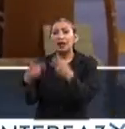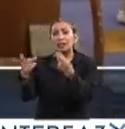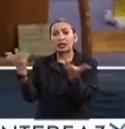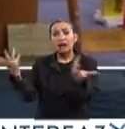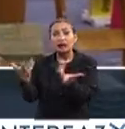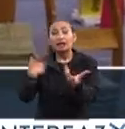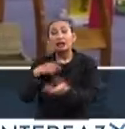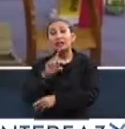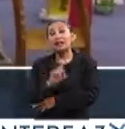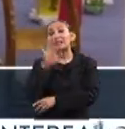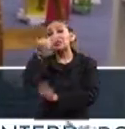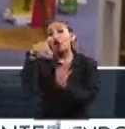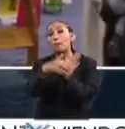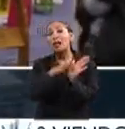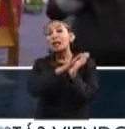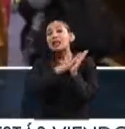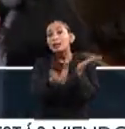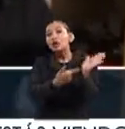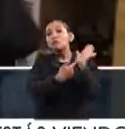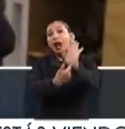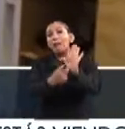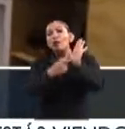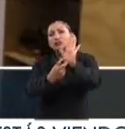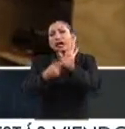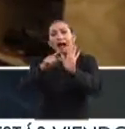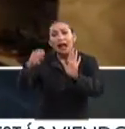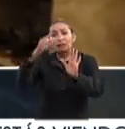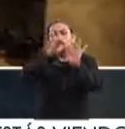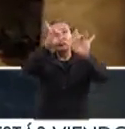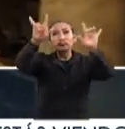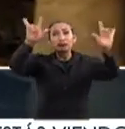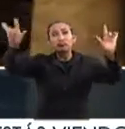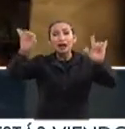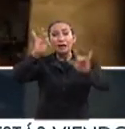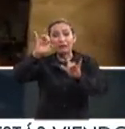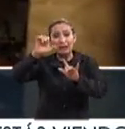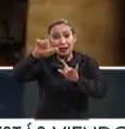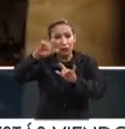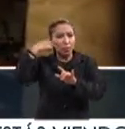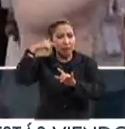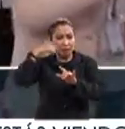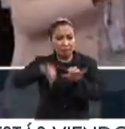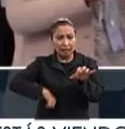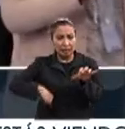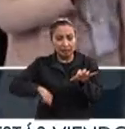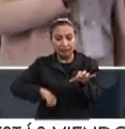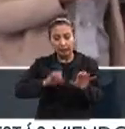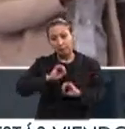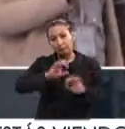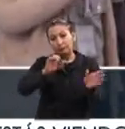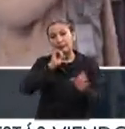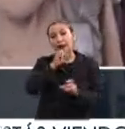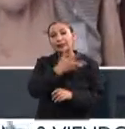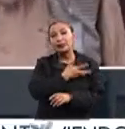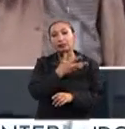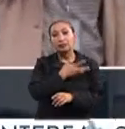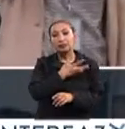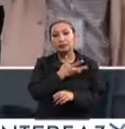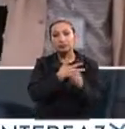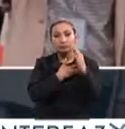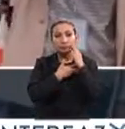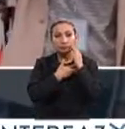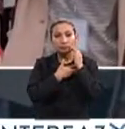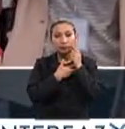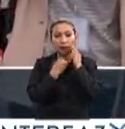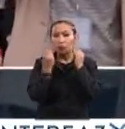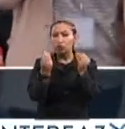llevarnos 35,000 libros para exhibirlos en FIL Guadalajara. Va a estar bien interesante. Obviamente, como tenemos